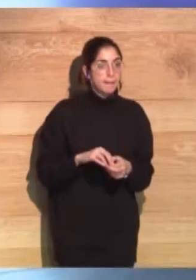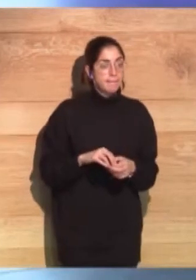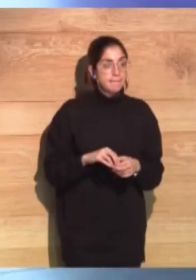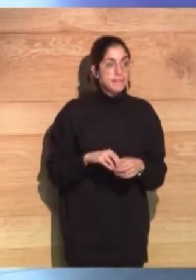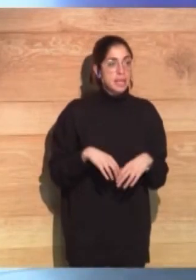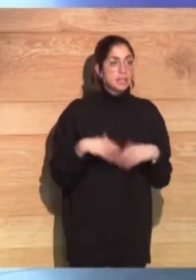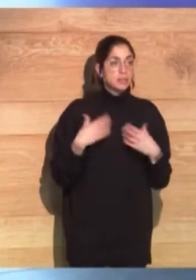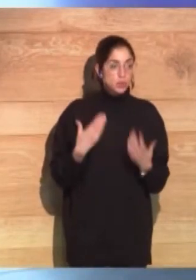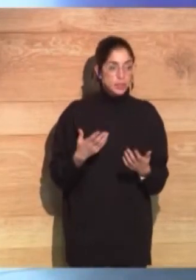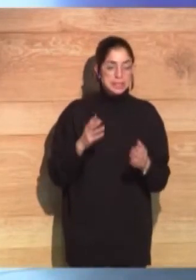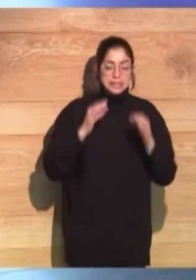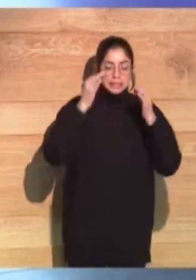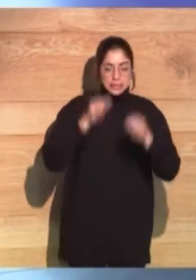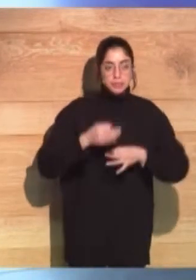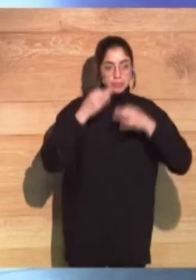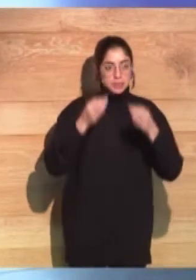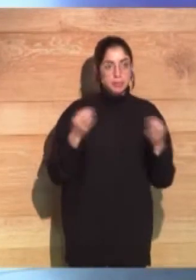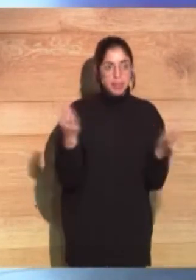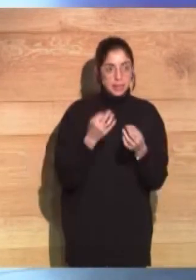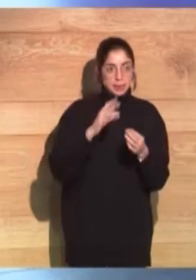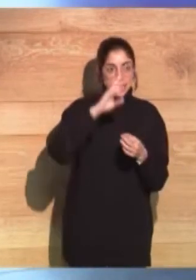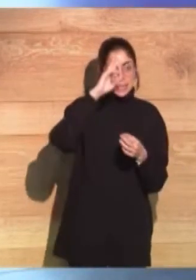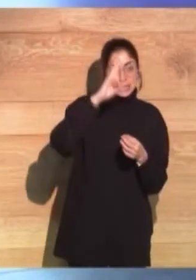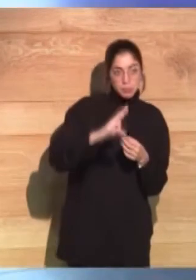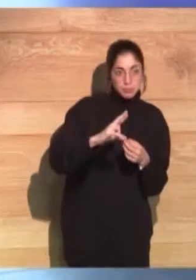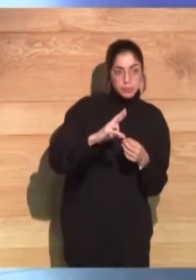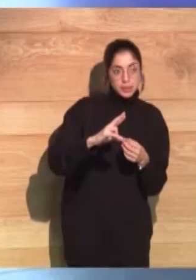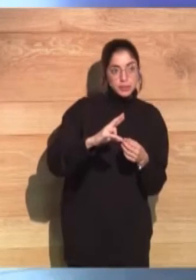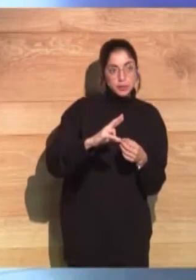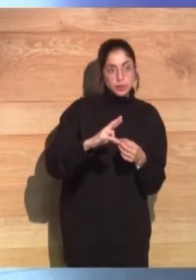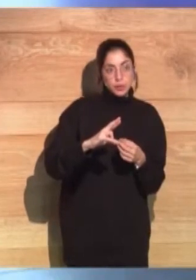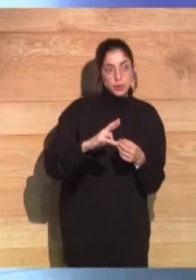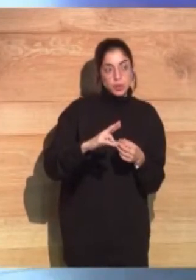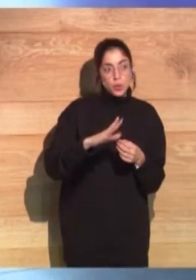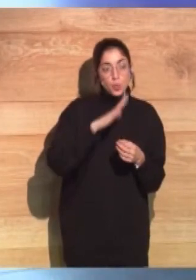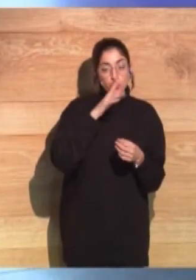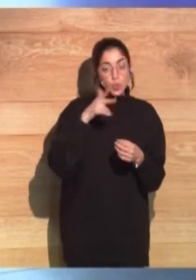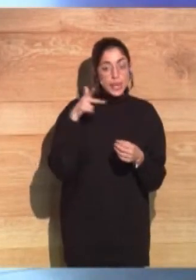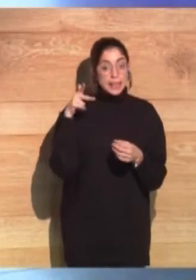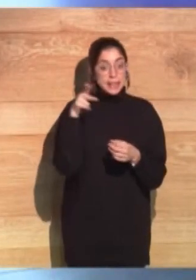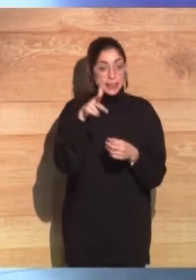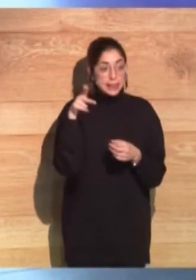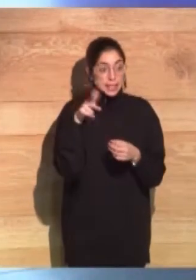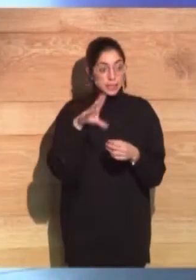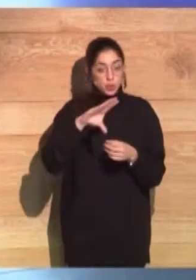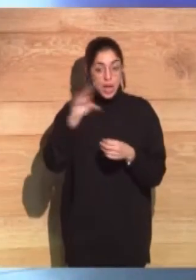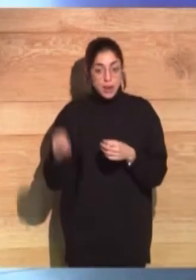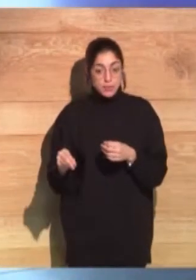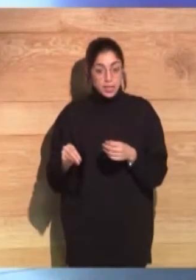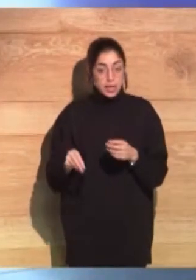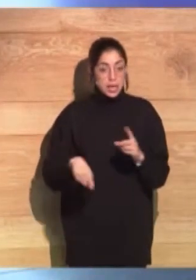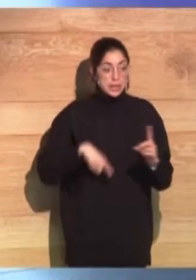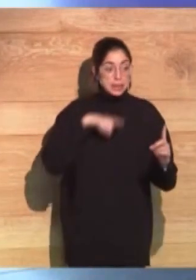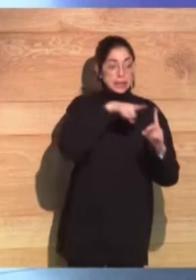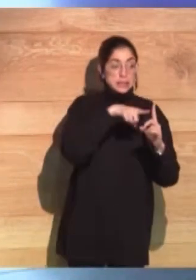haya un respeto por el derecho de África de elegir su propio destino,